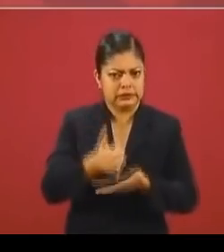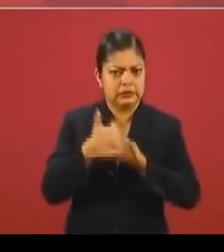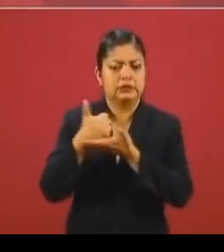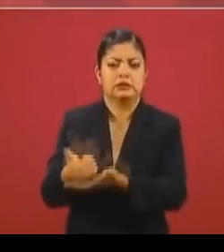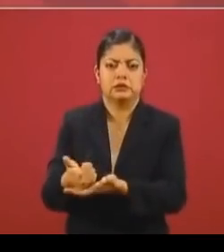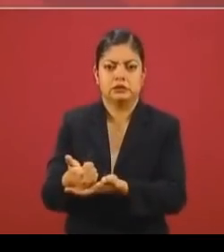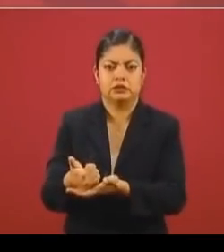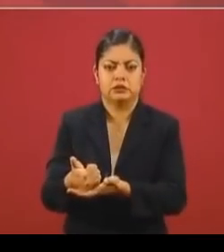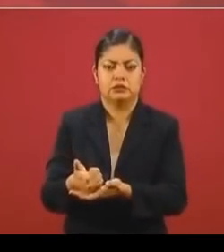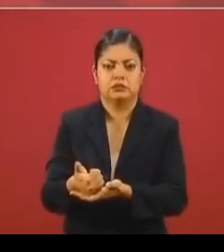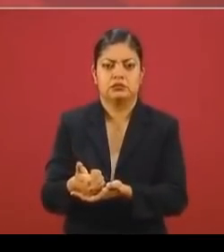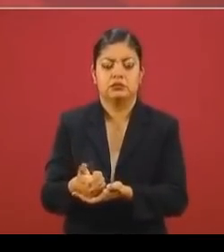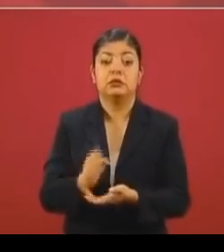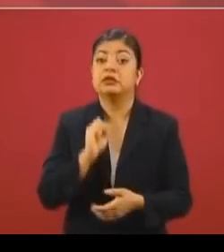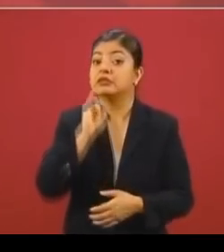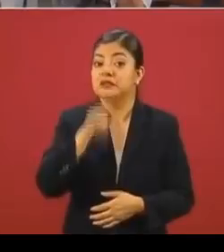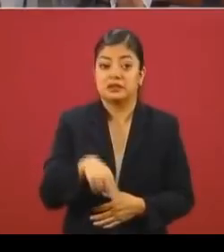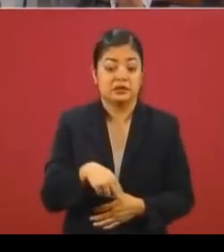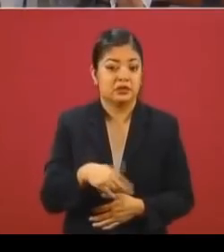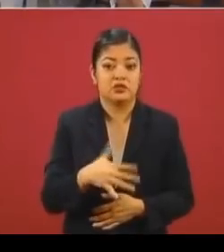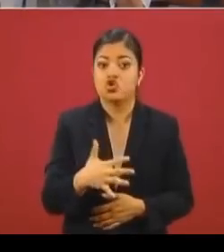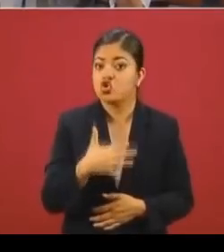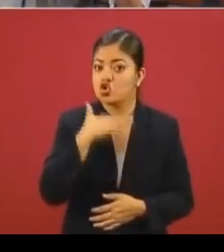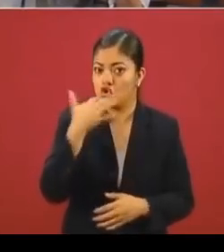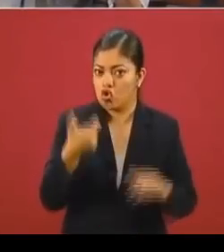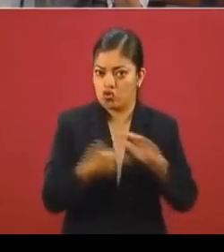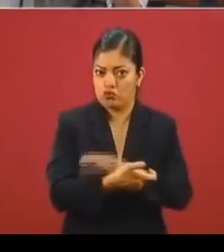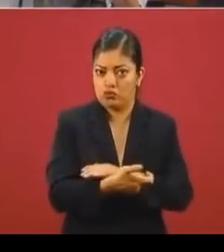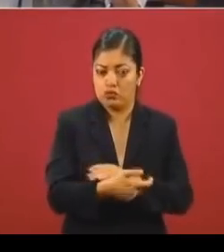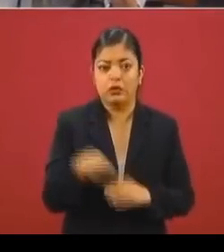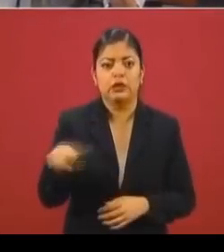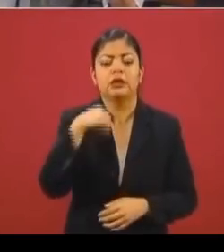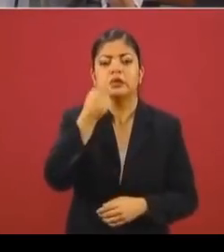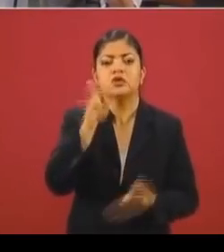Sí, no hay corrupción, porque no es crédito,